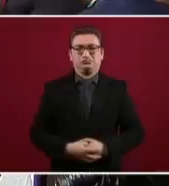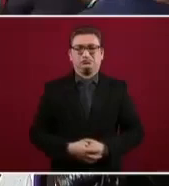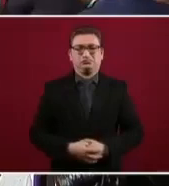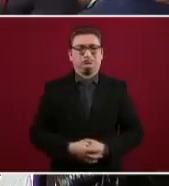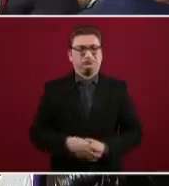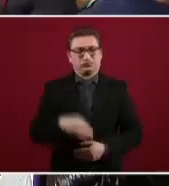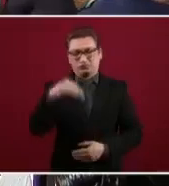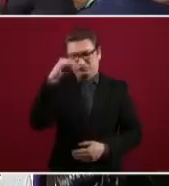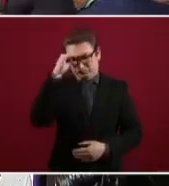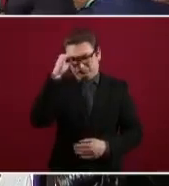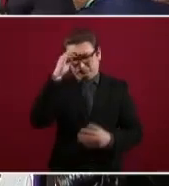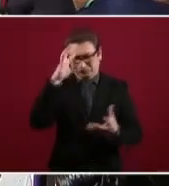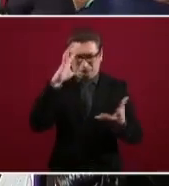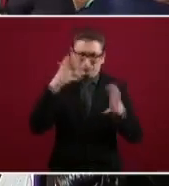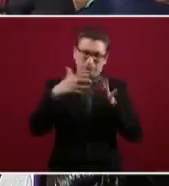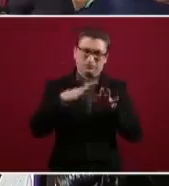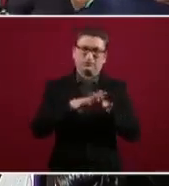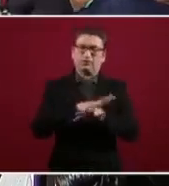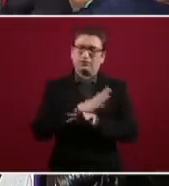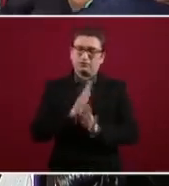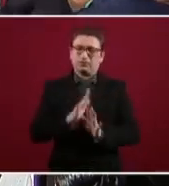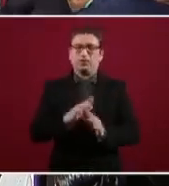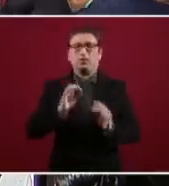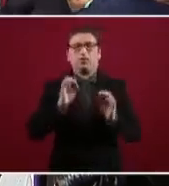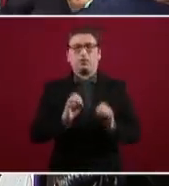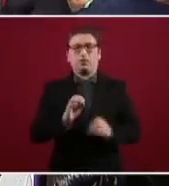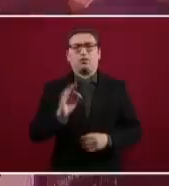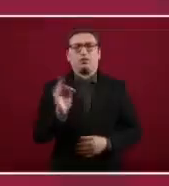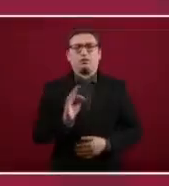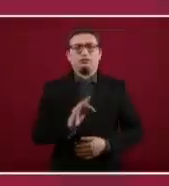pensando de otra manera cuando menos